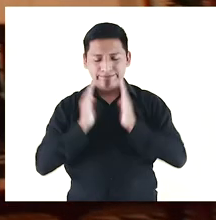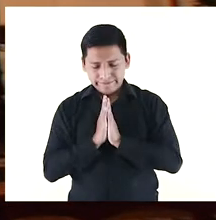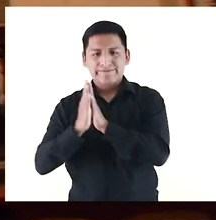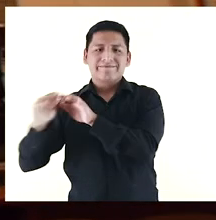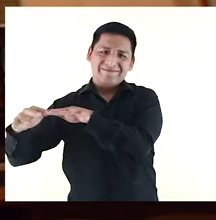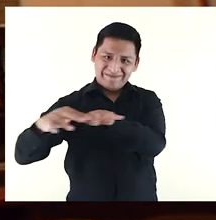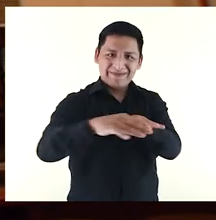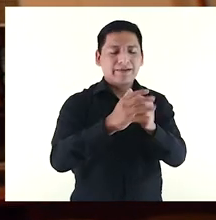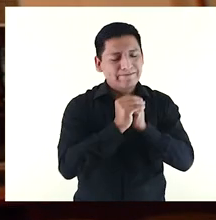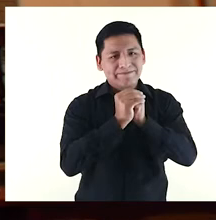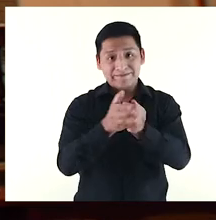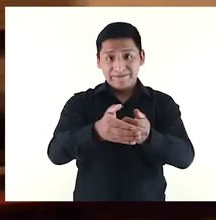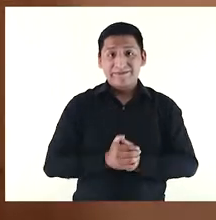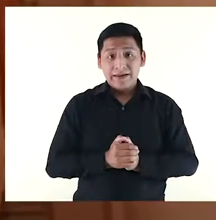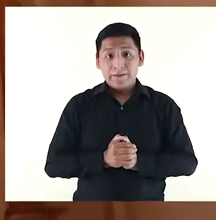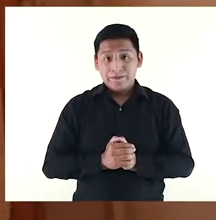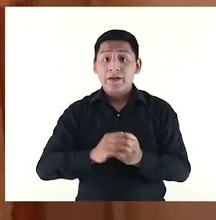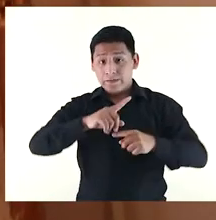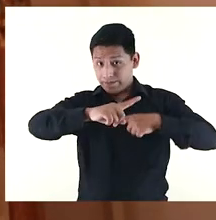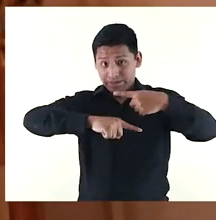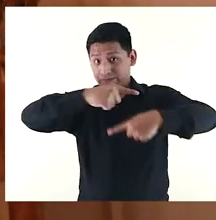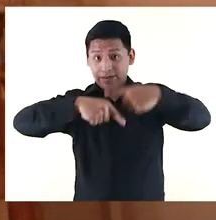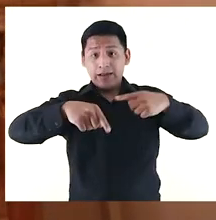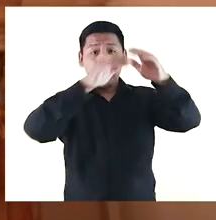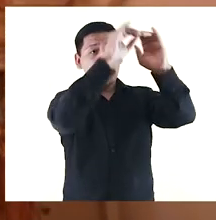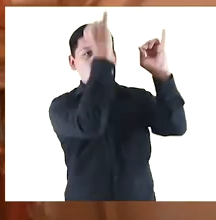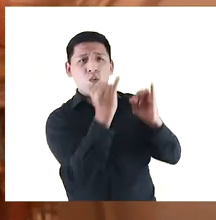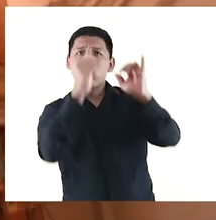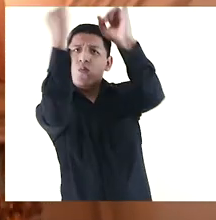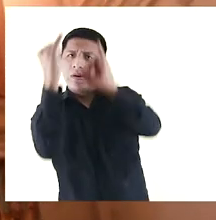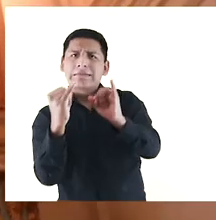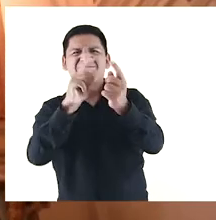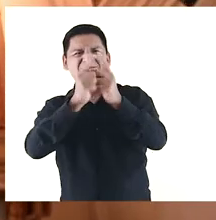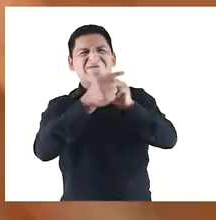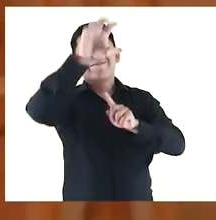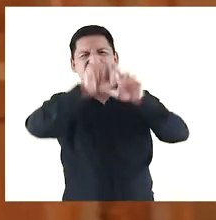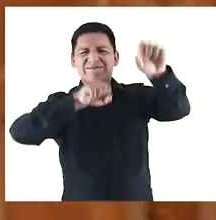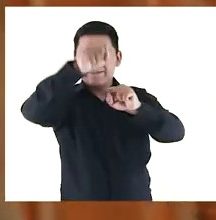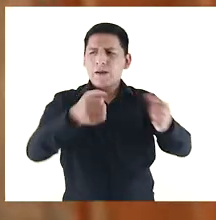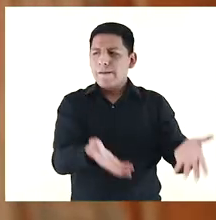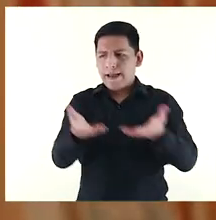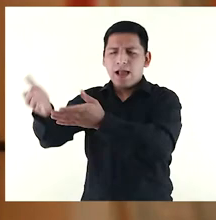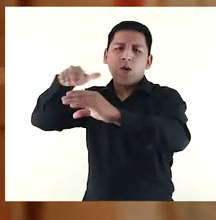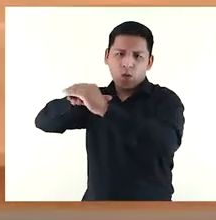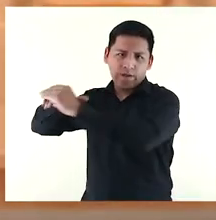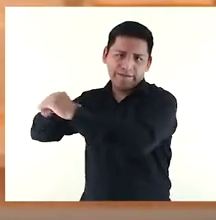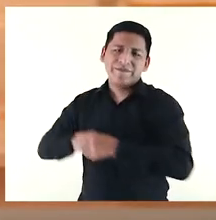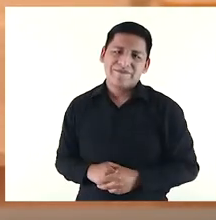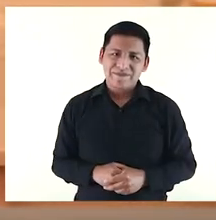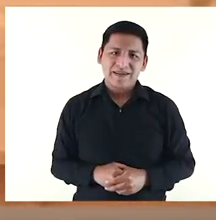las monjas de clausura asisten a misa. Con el tiempo se han ido retirando los muchos ornamentos, tanto de la iglesia como el monasterio,